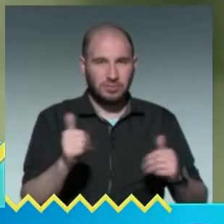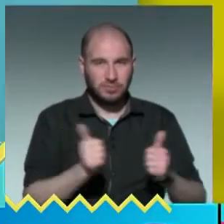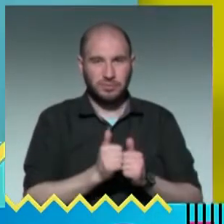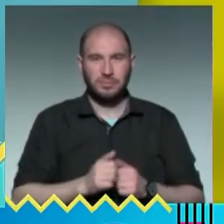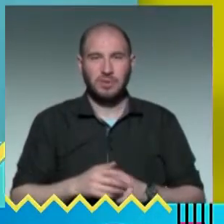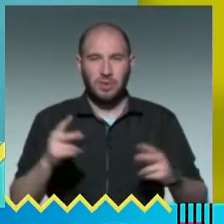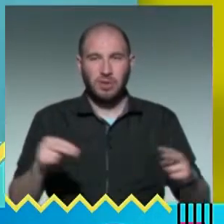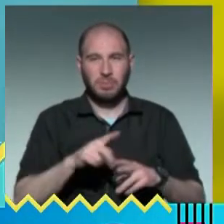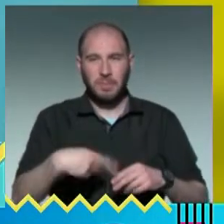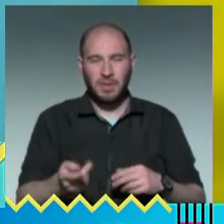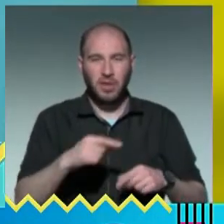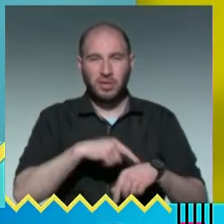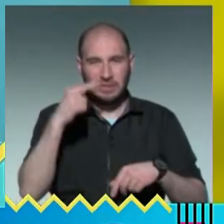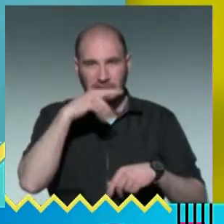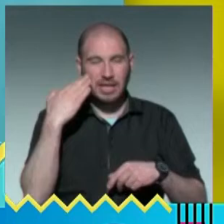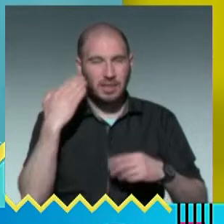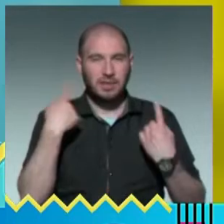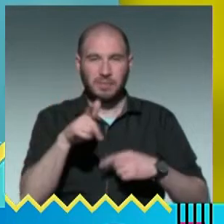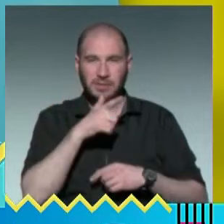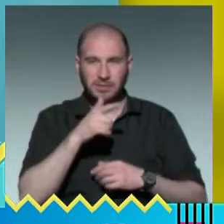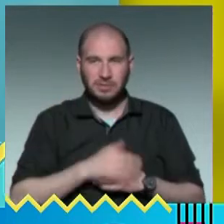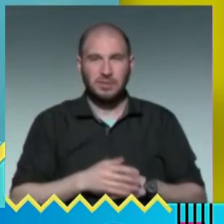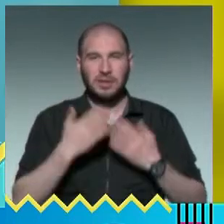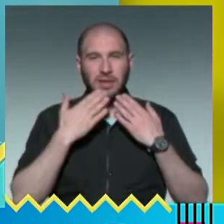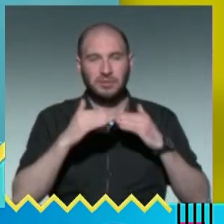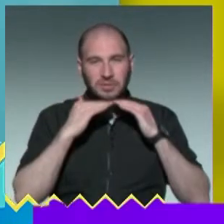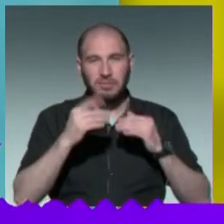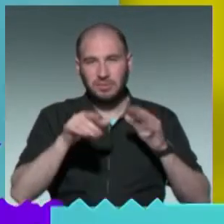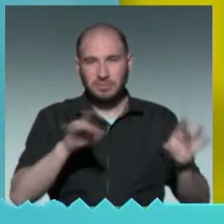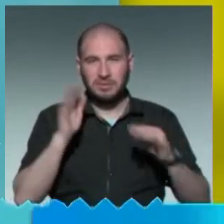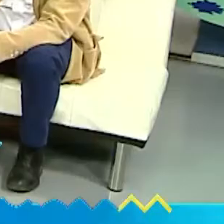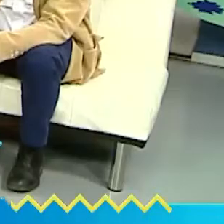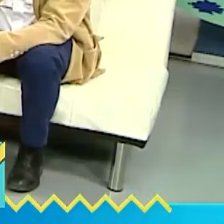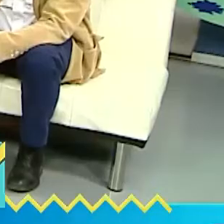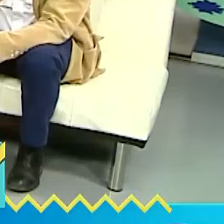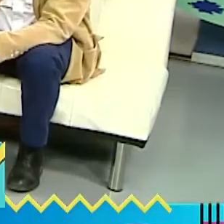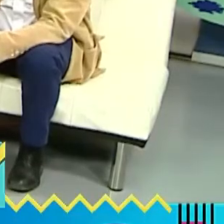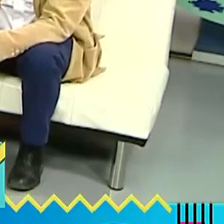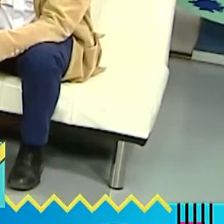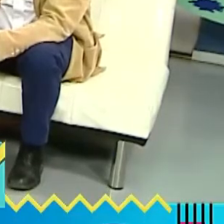acompañaron. Nos encontramos mañana a las 19 horas en un nuevo Distintos Parecidos. Gracias a ustedes y a nuestros invitados. Chau, chau.